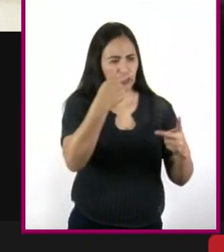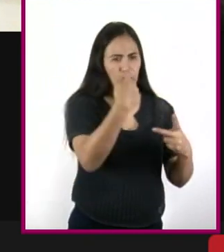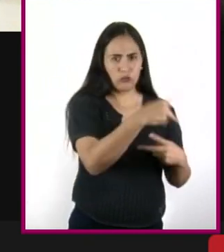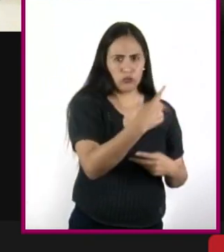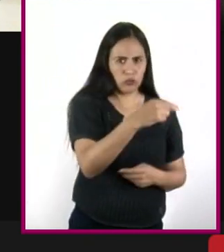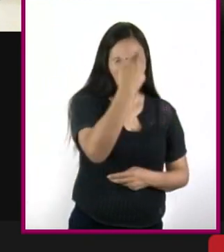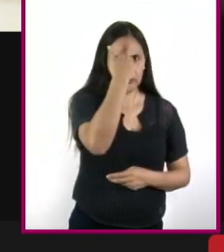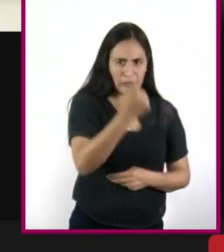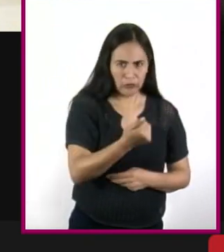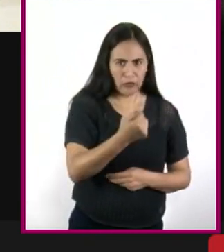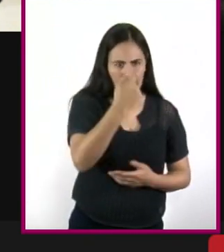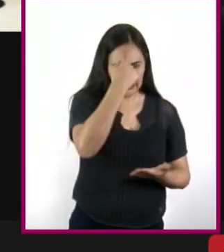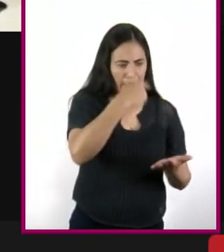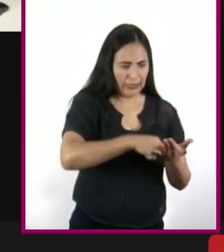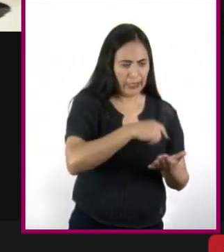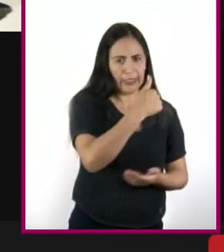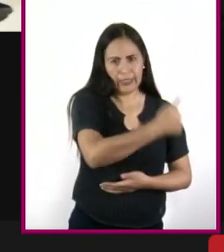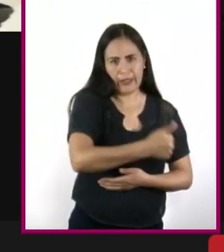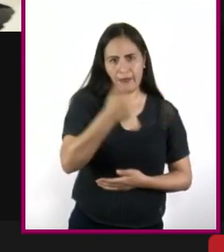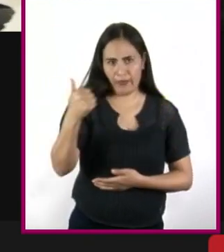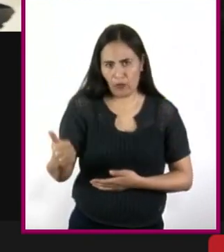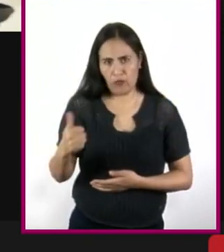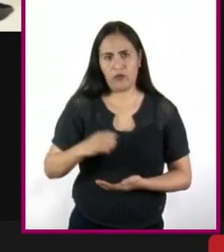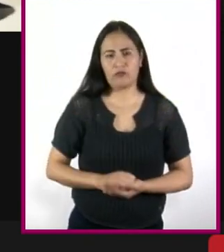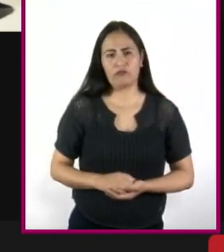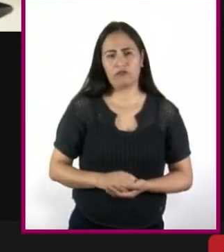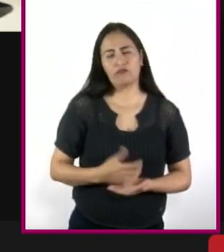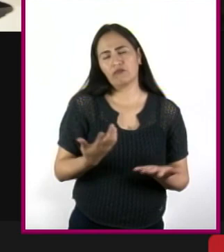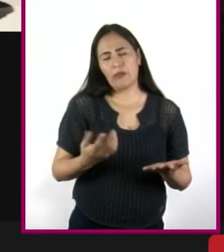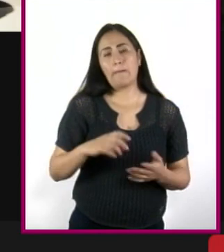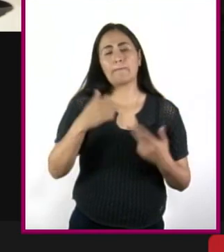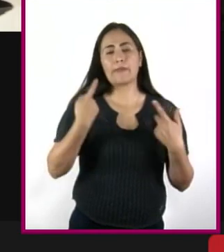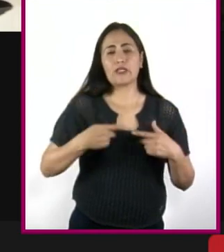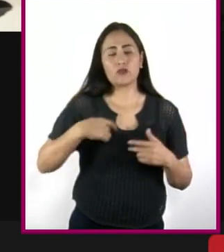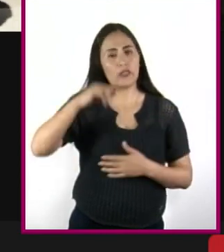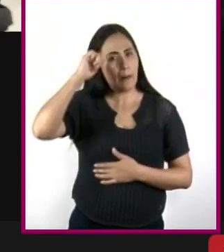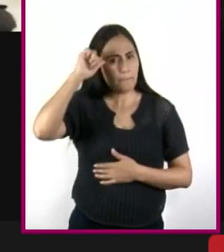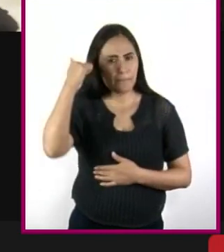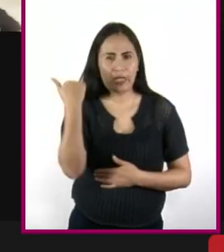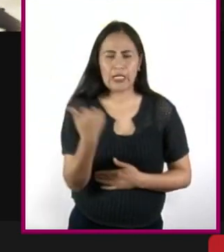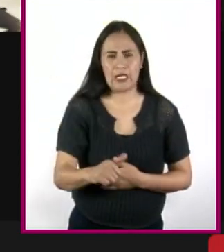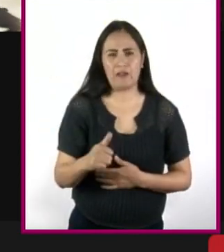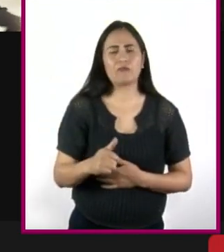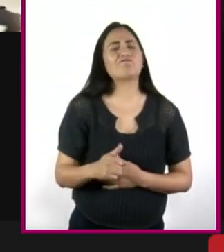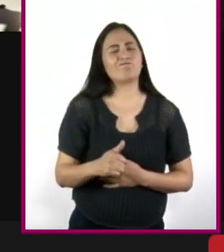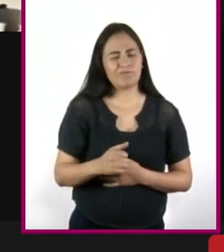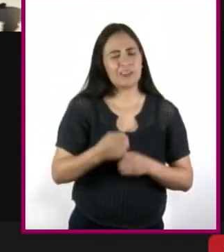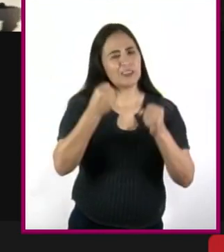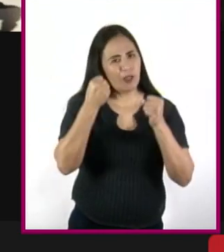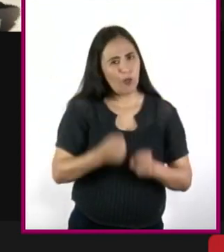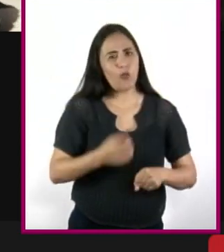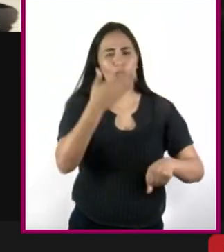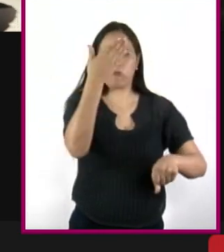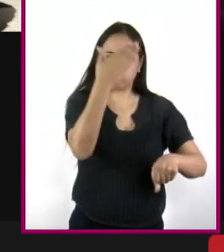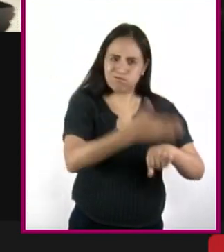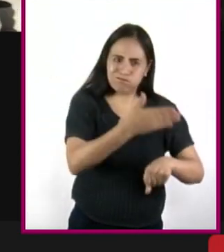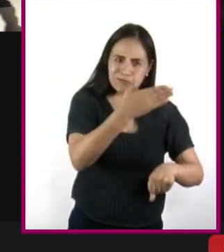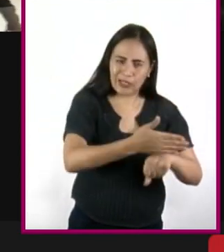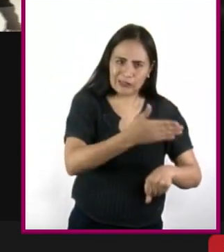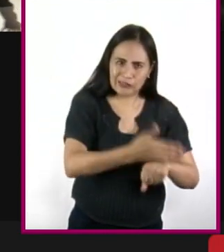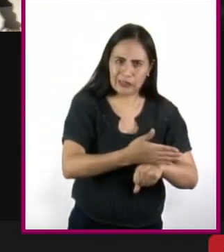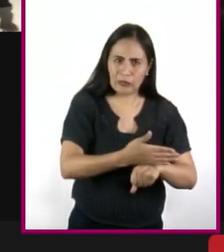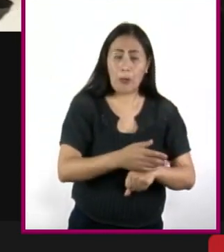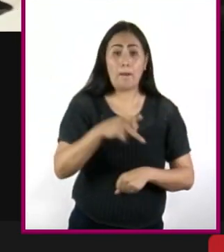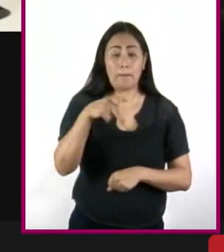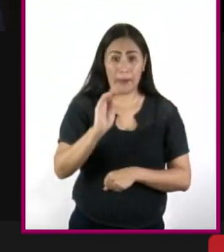sus creencias, como que una persona pecadora esté condenada o que nadie sabe realmente qué ocurre